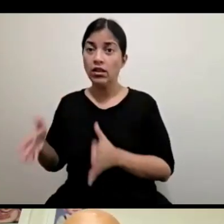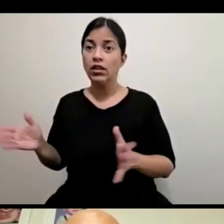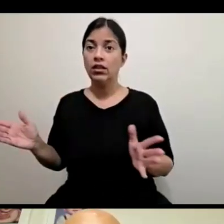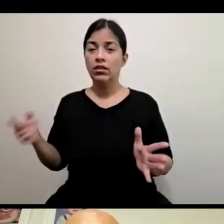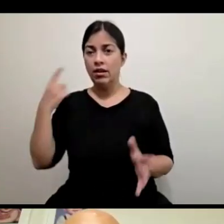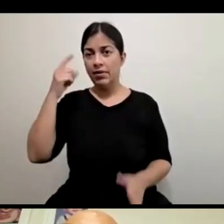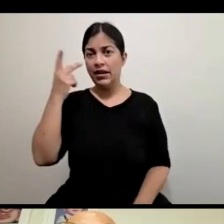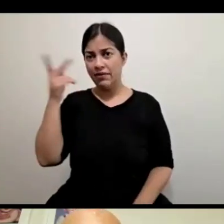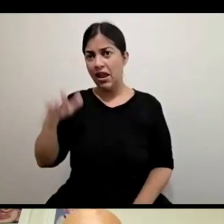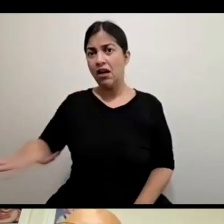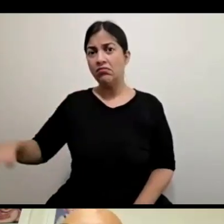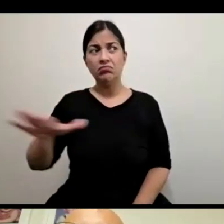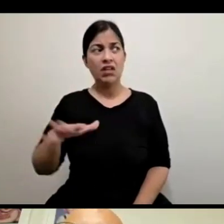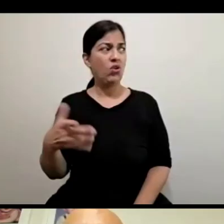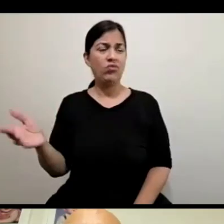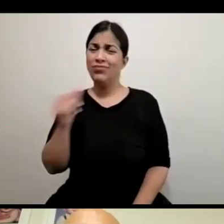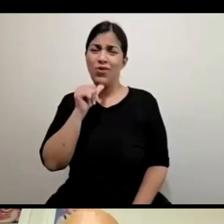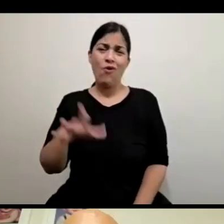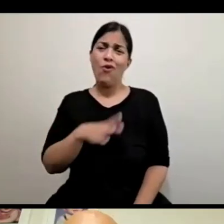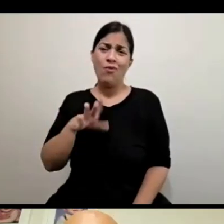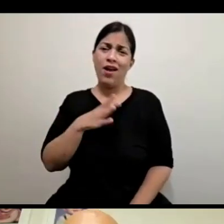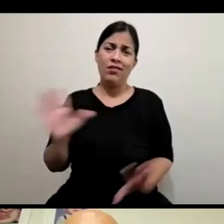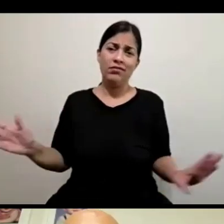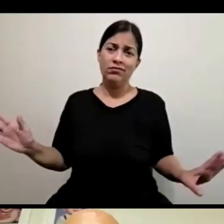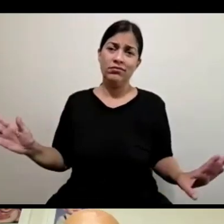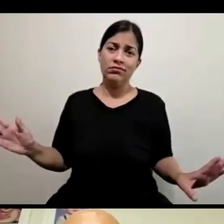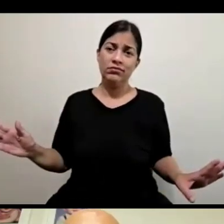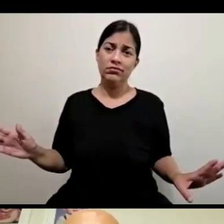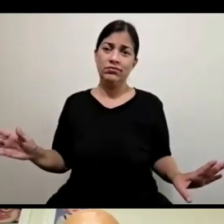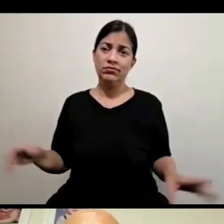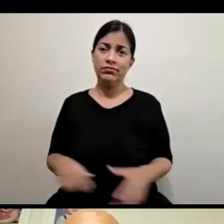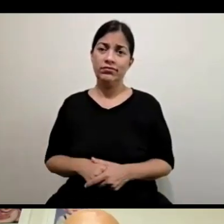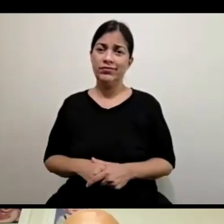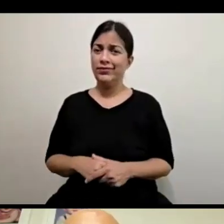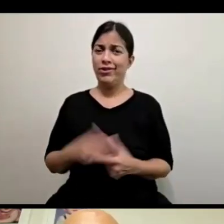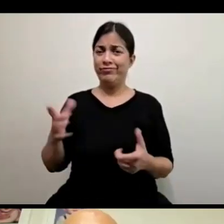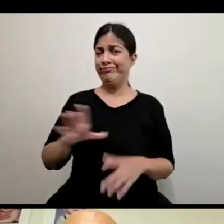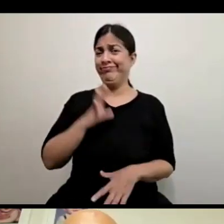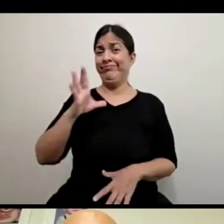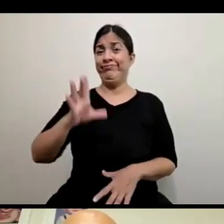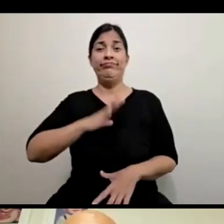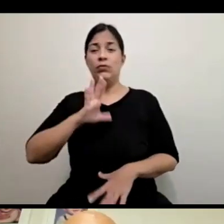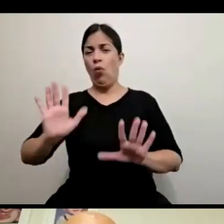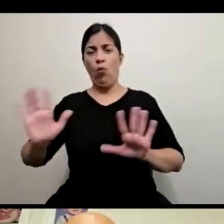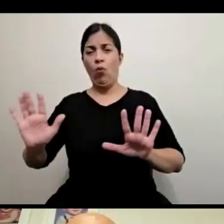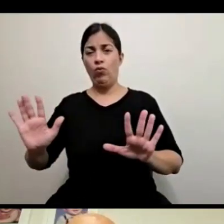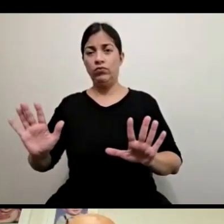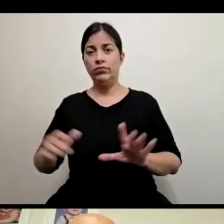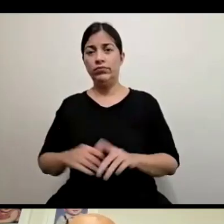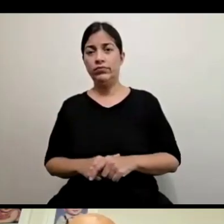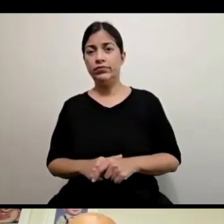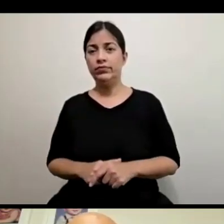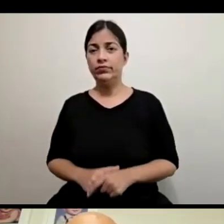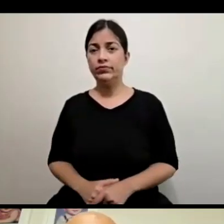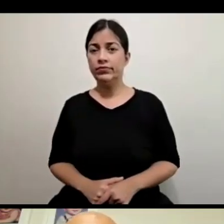allí como algo bien informal para mostrarlo, no con mucha parafernaria, ni con, tú sabes, ni una presentación